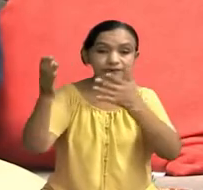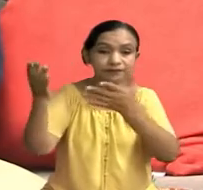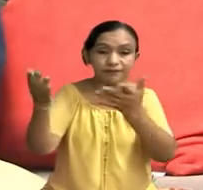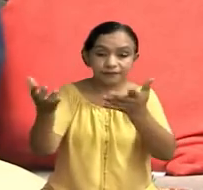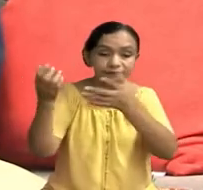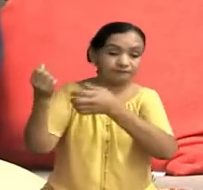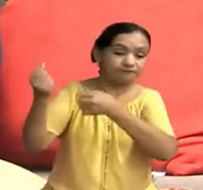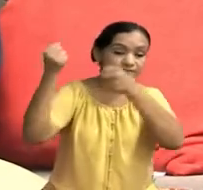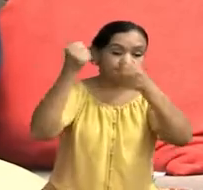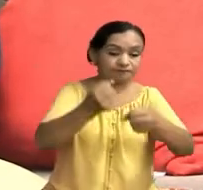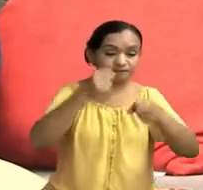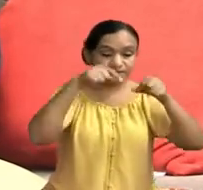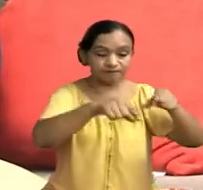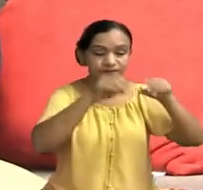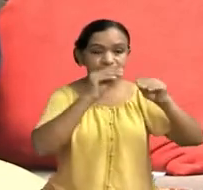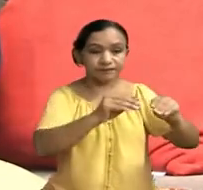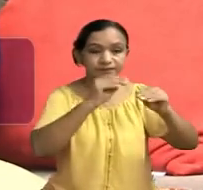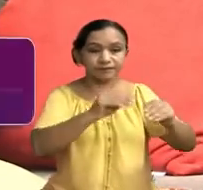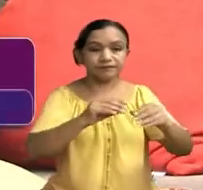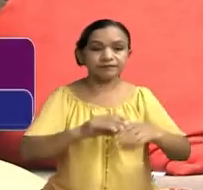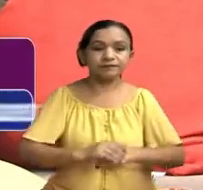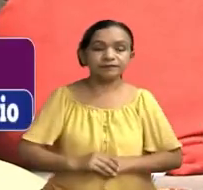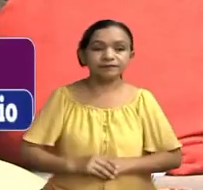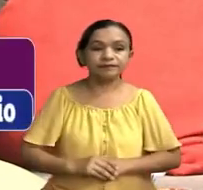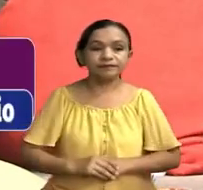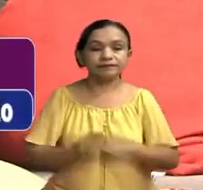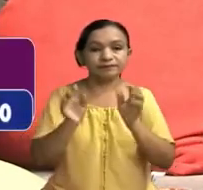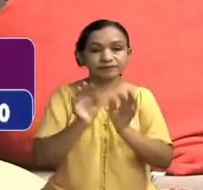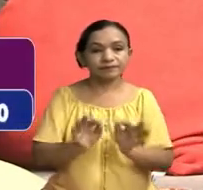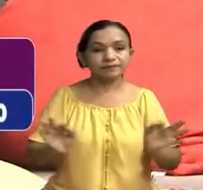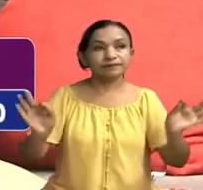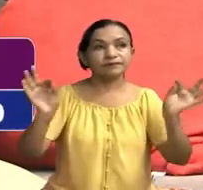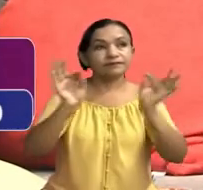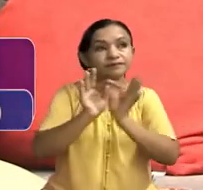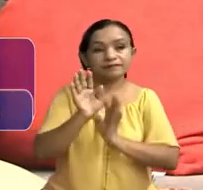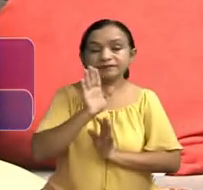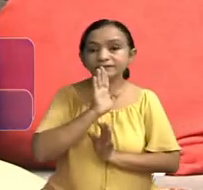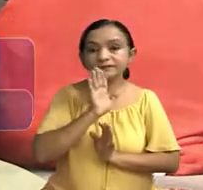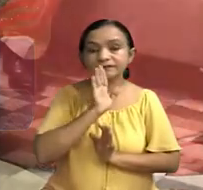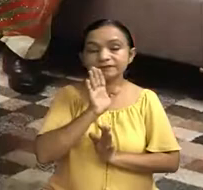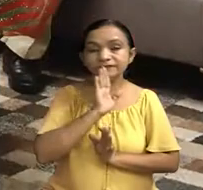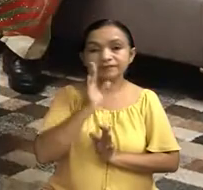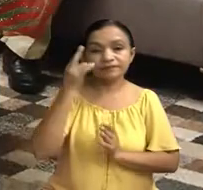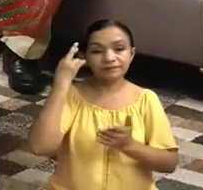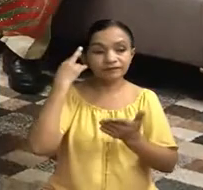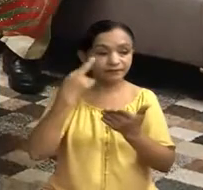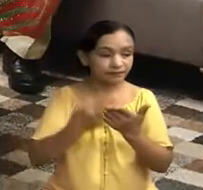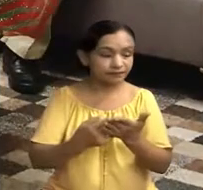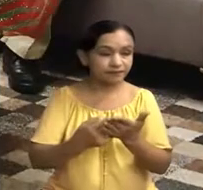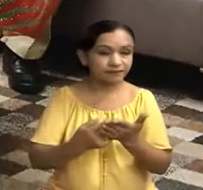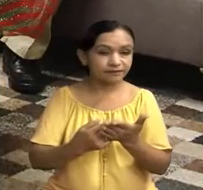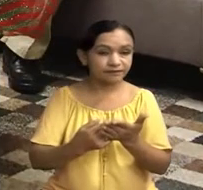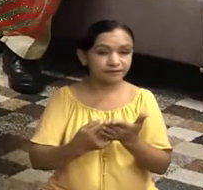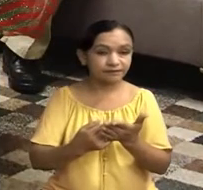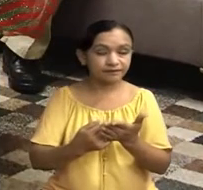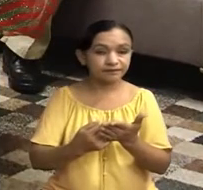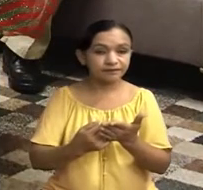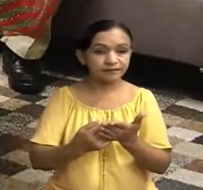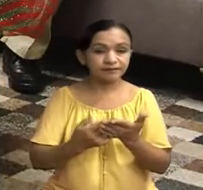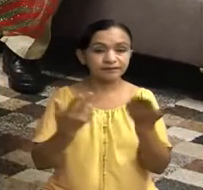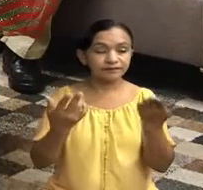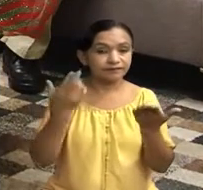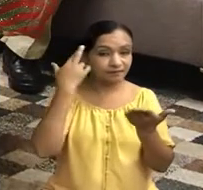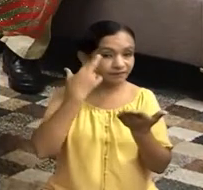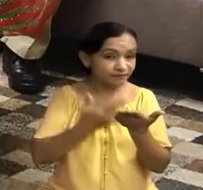imponer desde Europa y desde los Estados Unidos. Y ahí es muy interesante lo que usted plantea, porque me recuerda un poquito, no sé si usted lo trae a mente